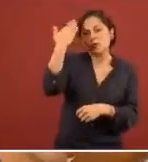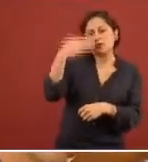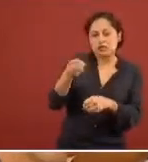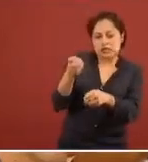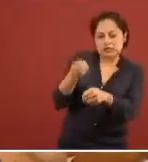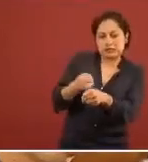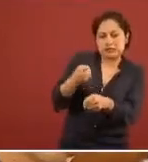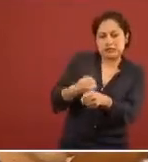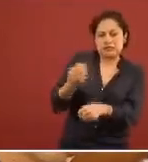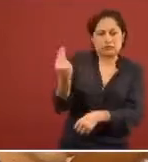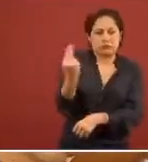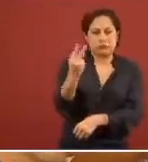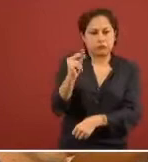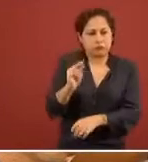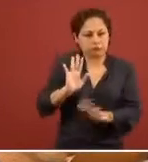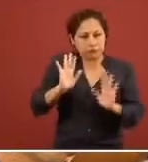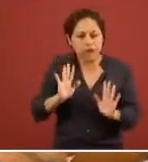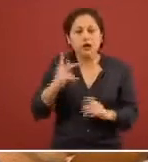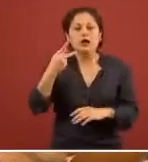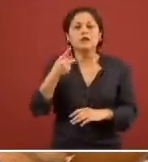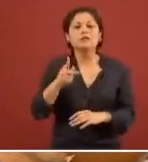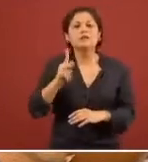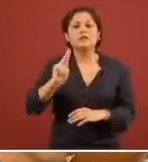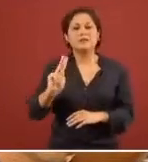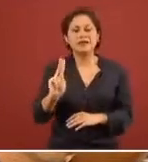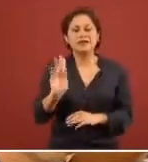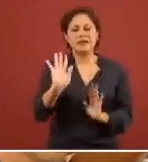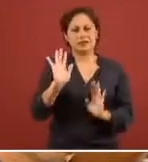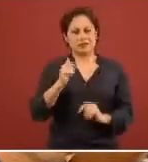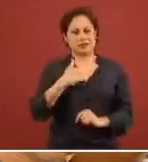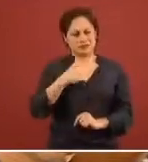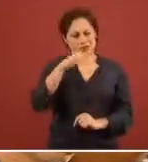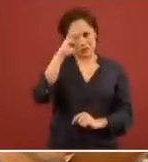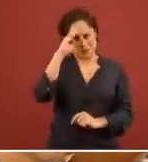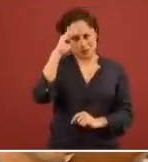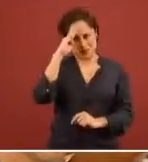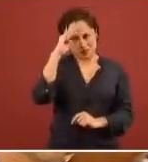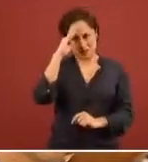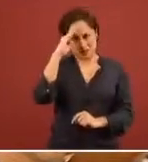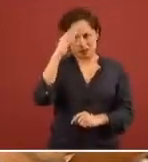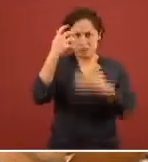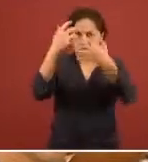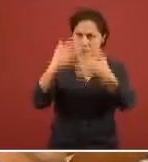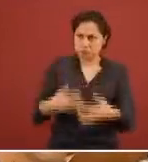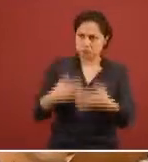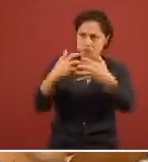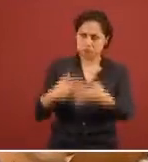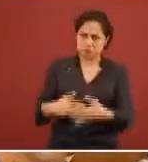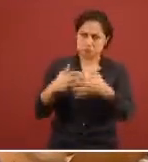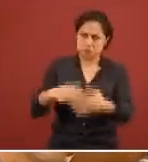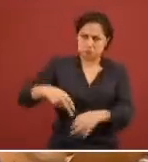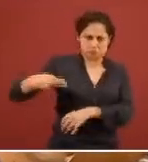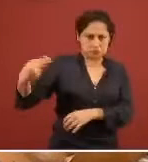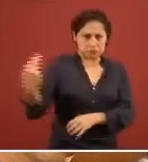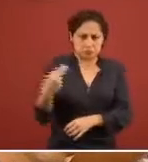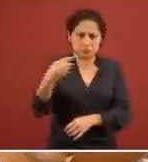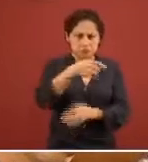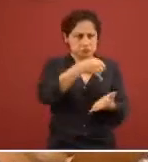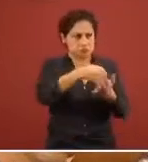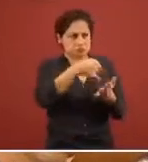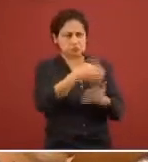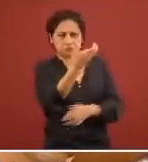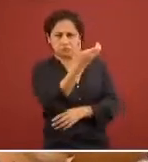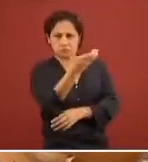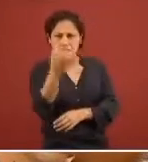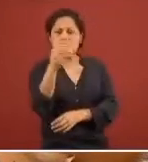necesidad, sigue siendo un principal producto agroindustrial, es una exportación del 25% total